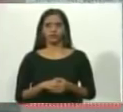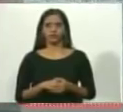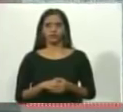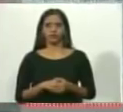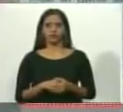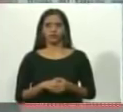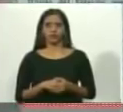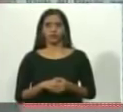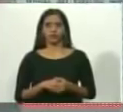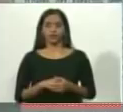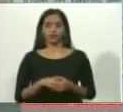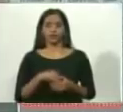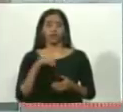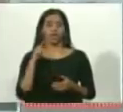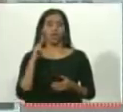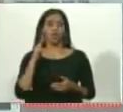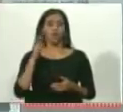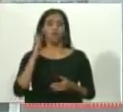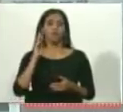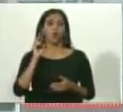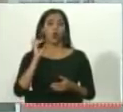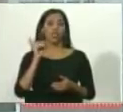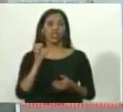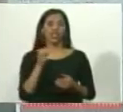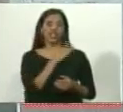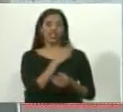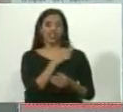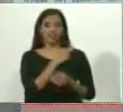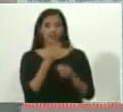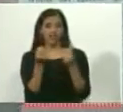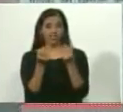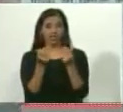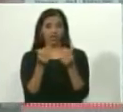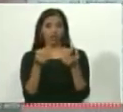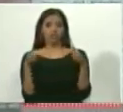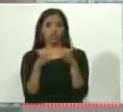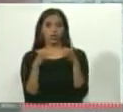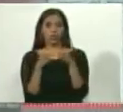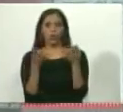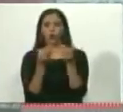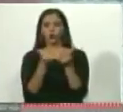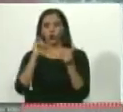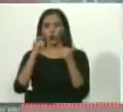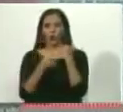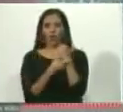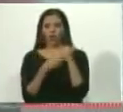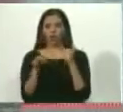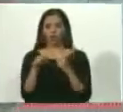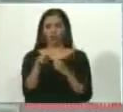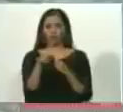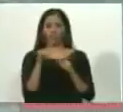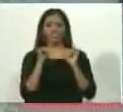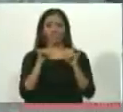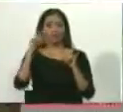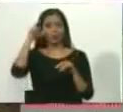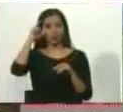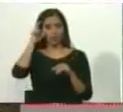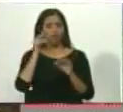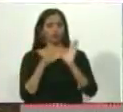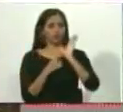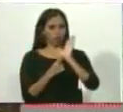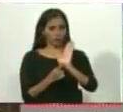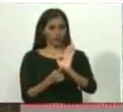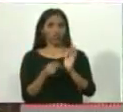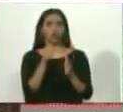Albeiro Lobo, alias el Brother, jefe financiero de los rastrojos, con Juanito Alimaña. Ese mismo día, ya le voy a mostrar con